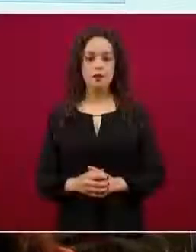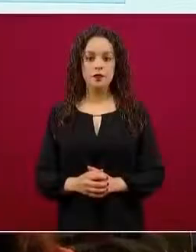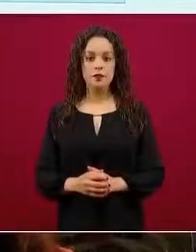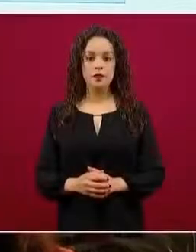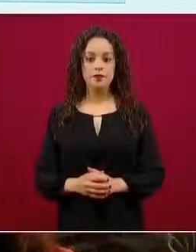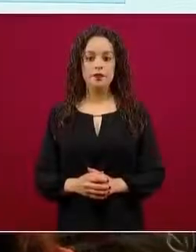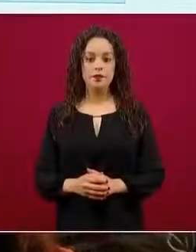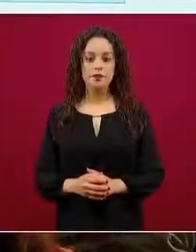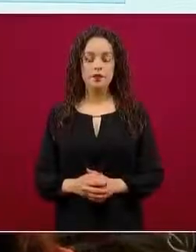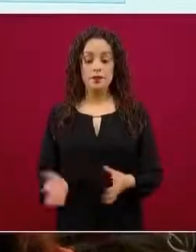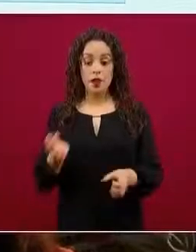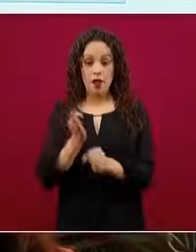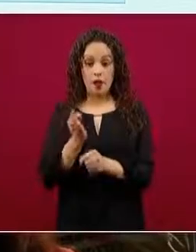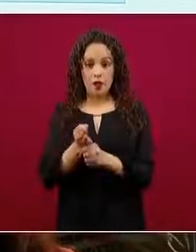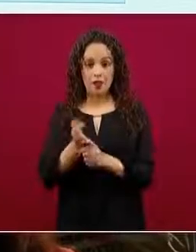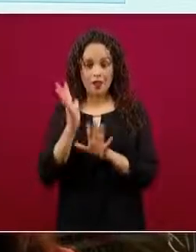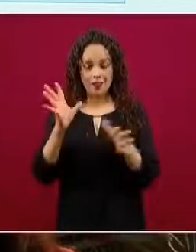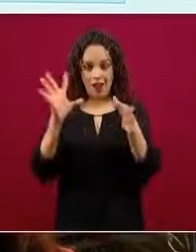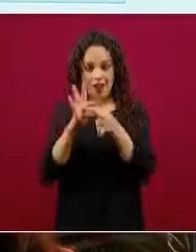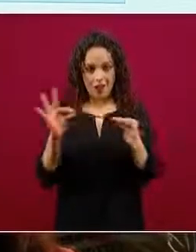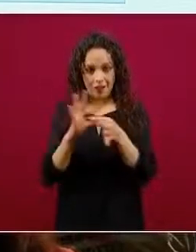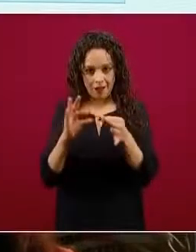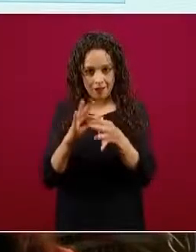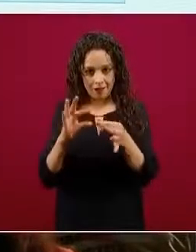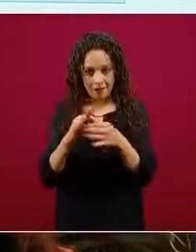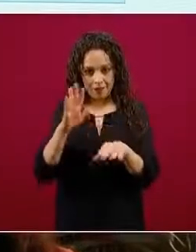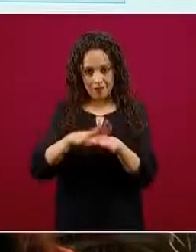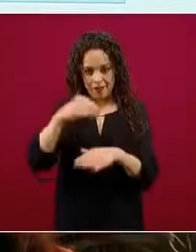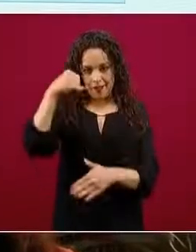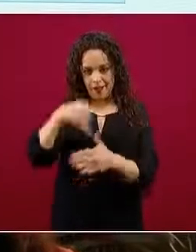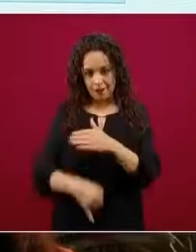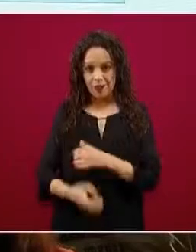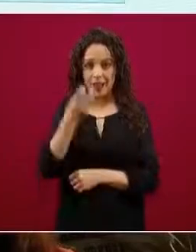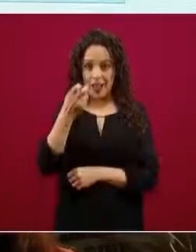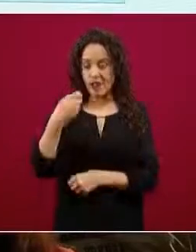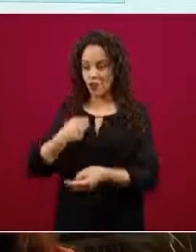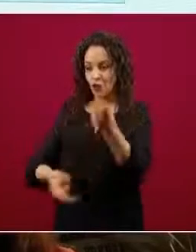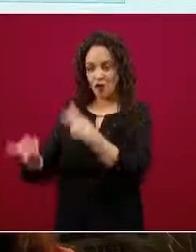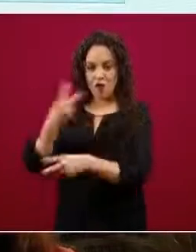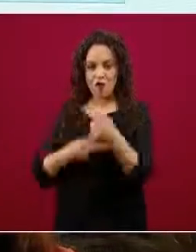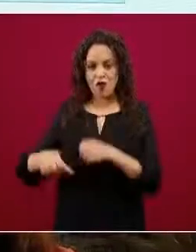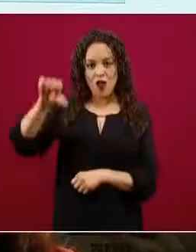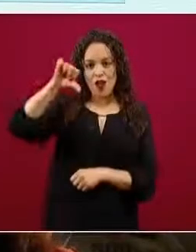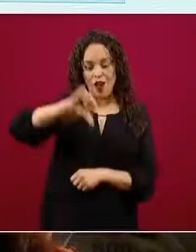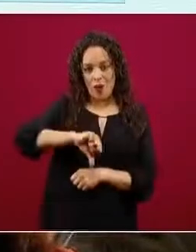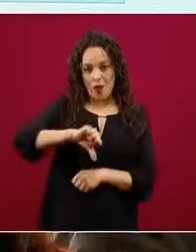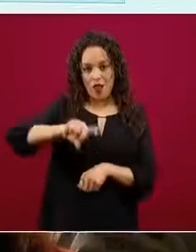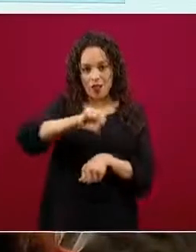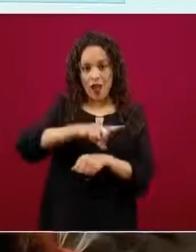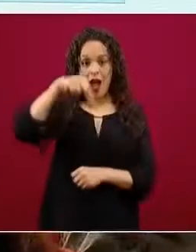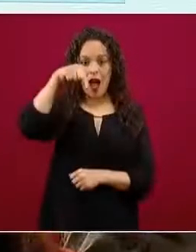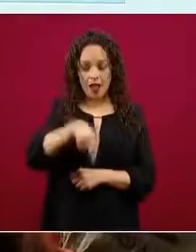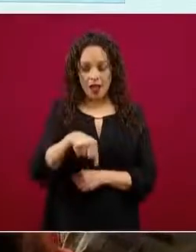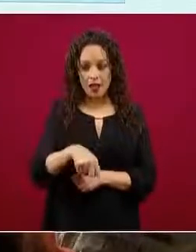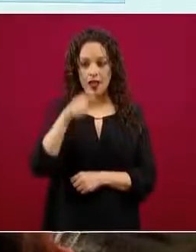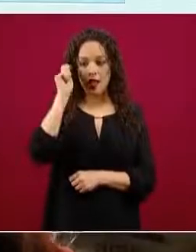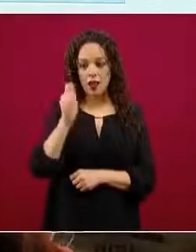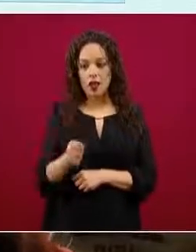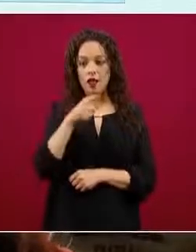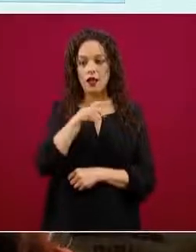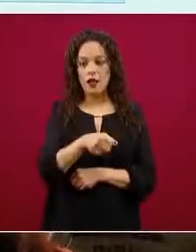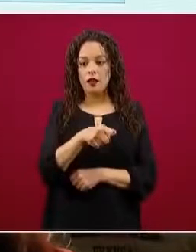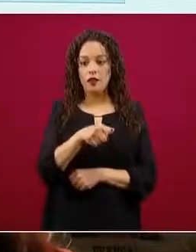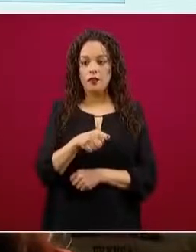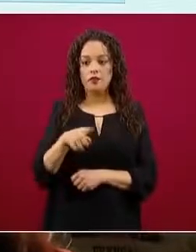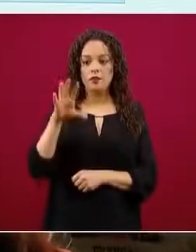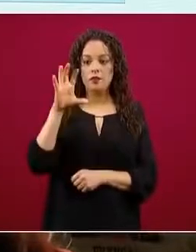Y ahora sí, ya entrando en materia, que es justo la razón por la que yo el día de hoy estoy aquí, es la red negativa de infección respiratoria